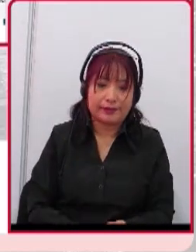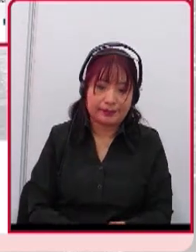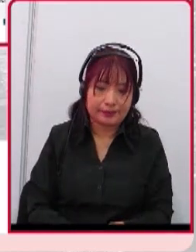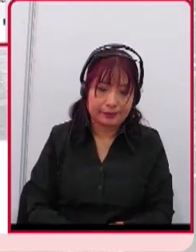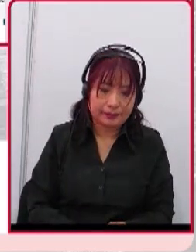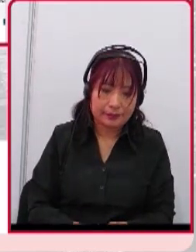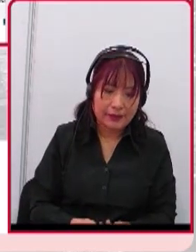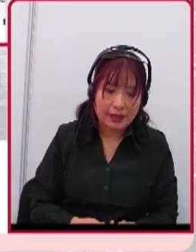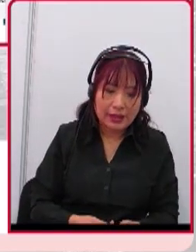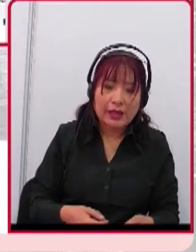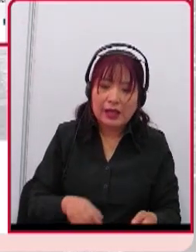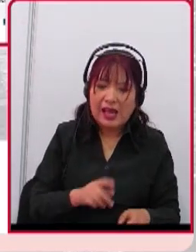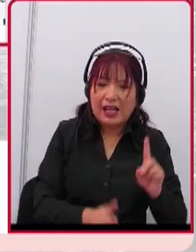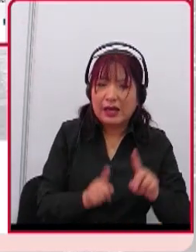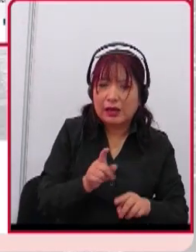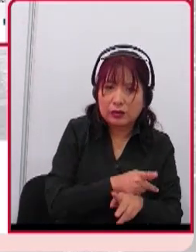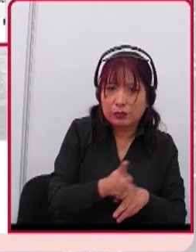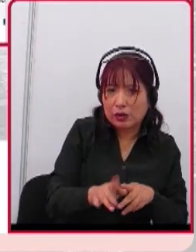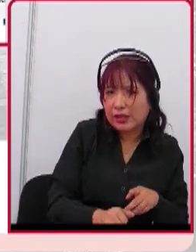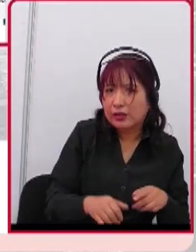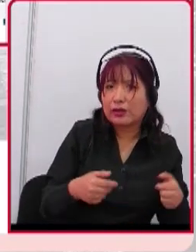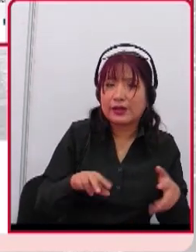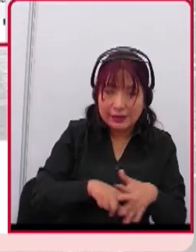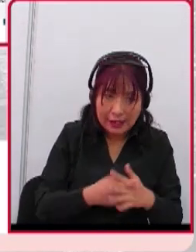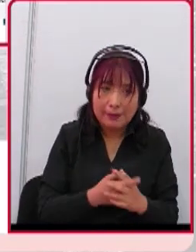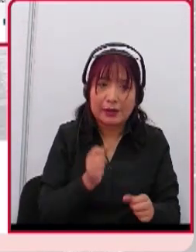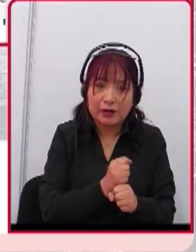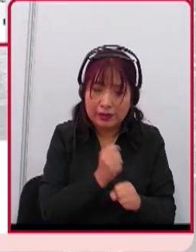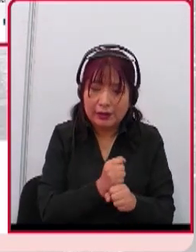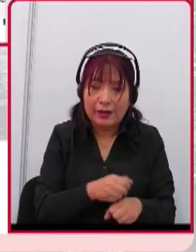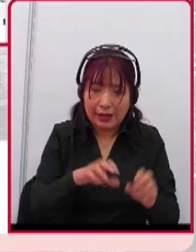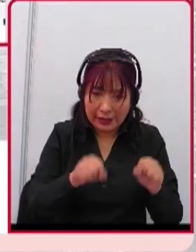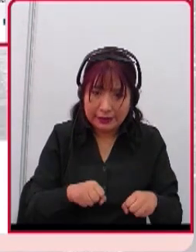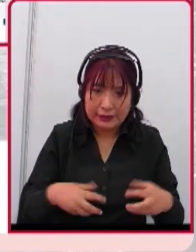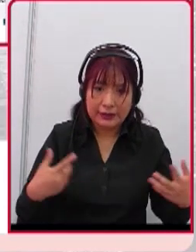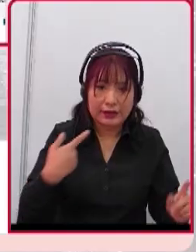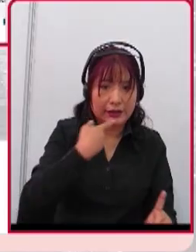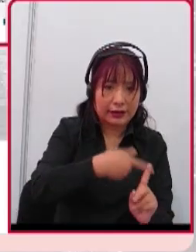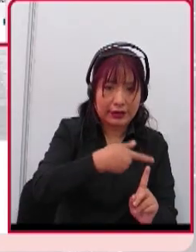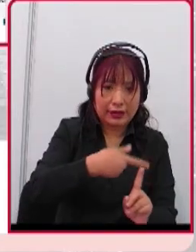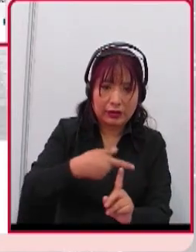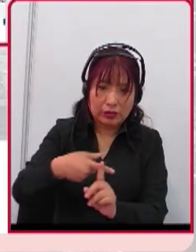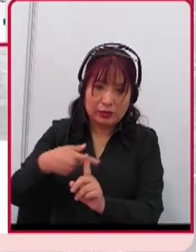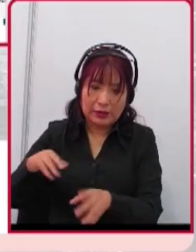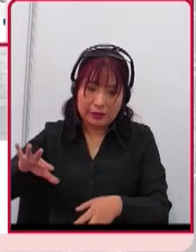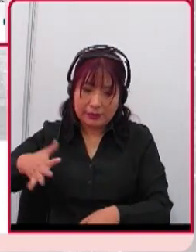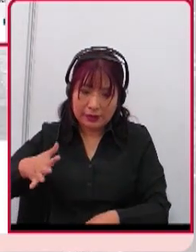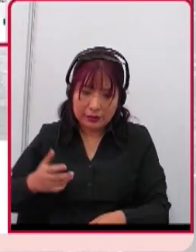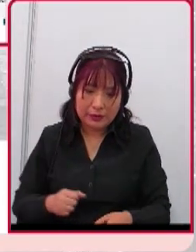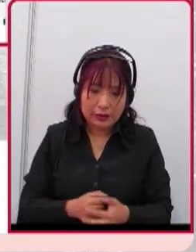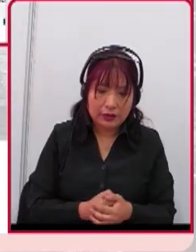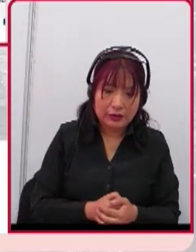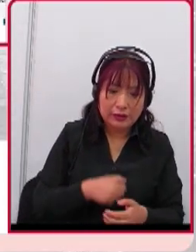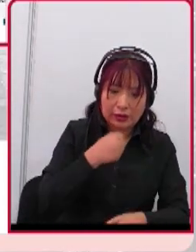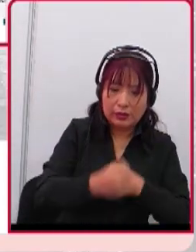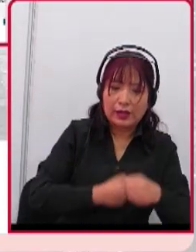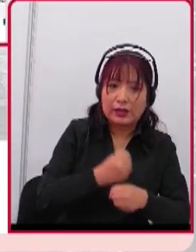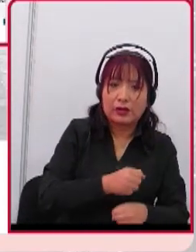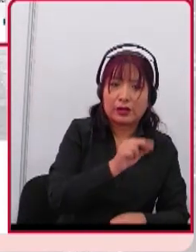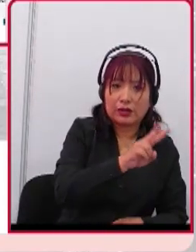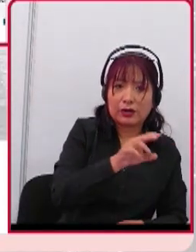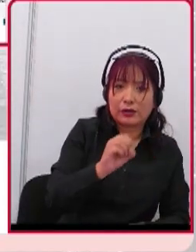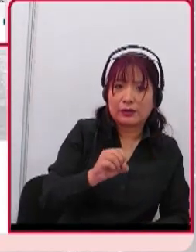una capacidad de producción y lo que estarían por definir, van a sumar justamente un monto total al año